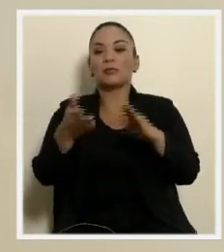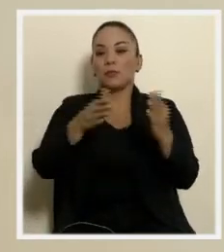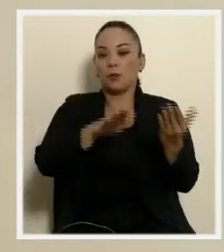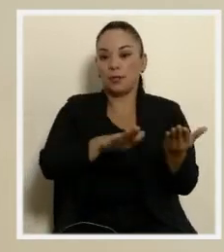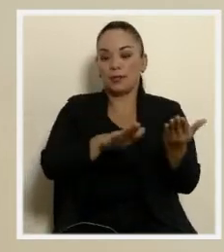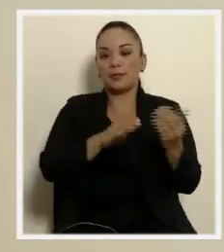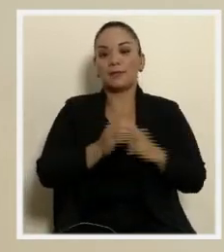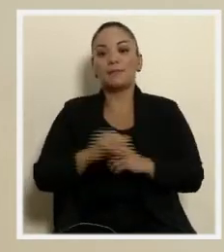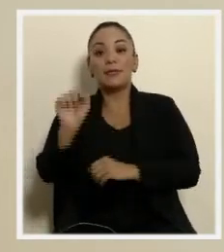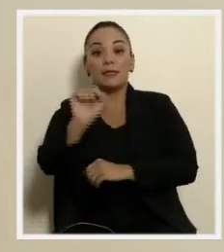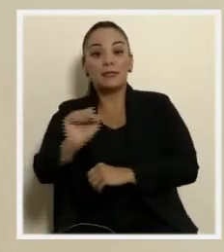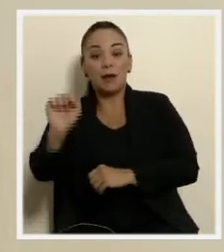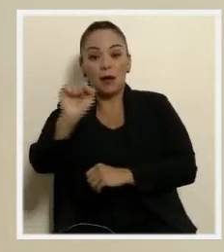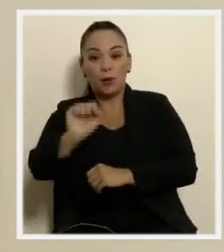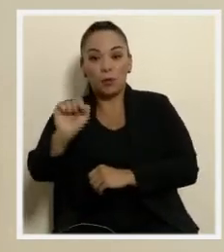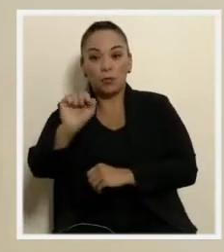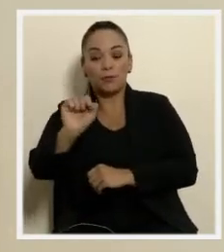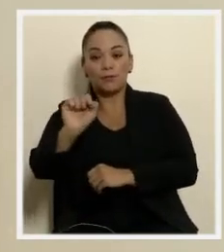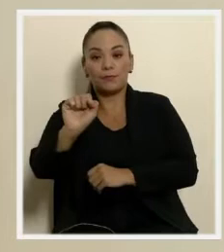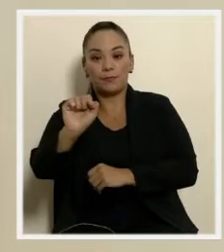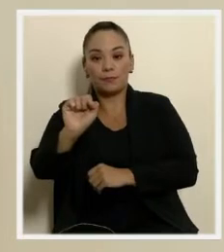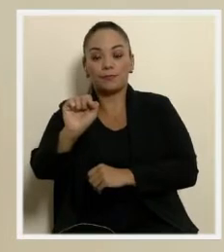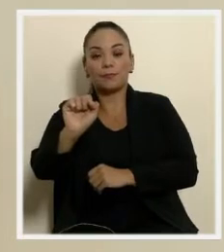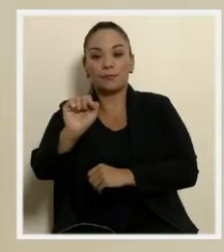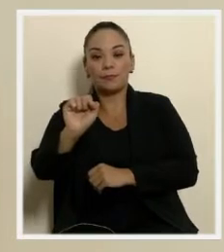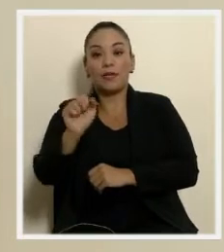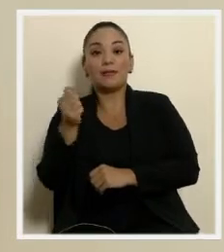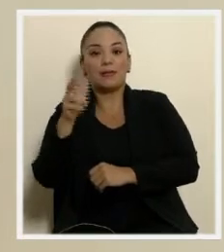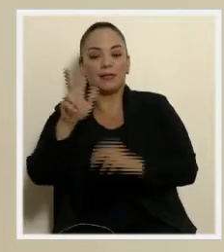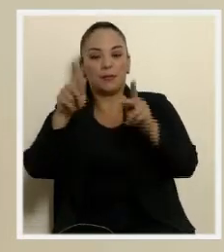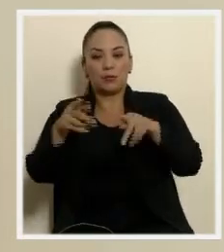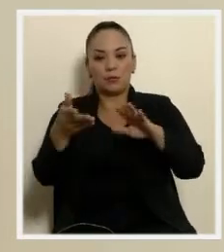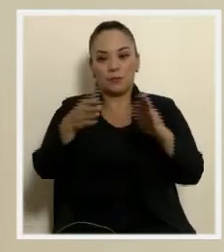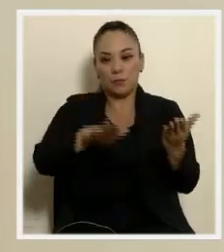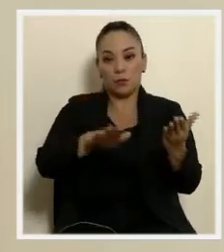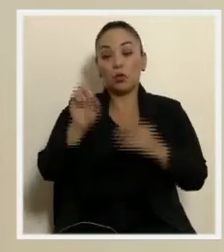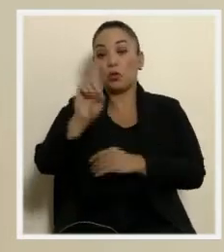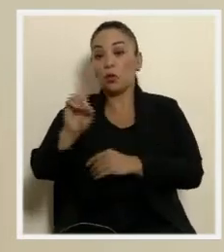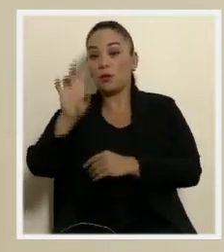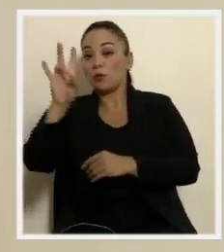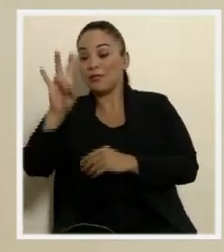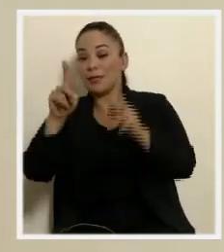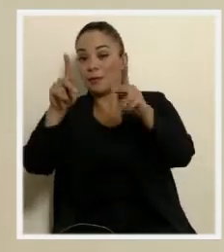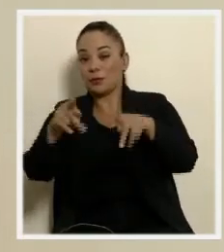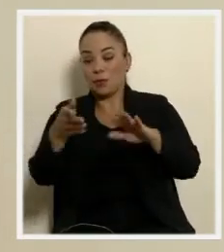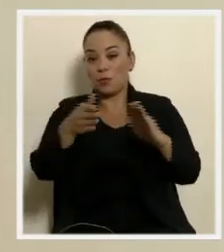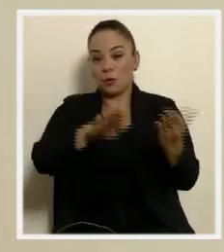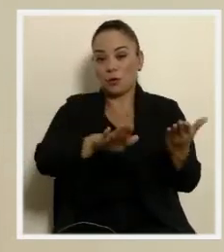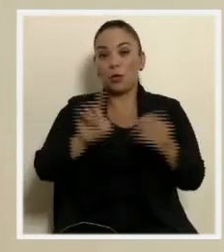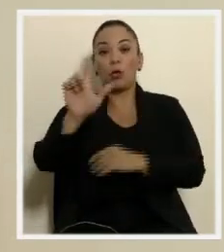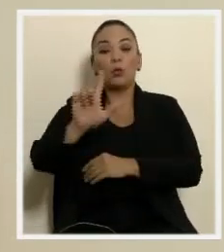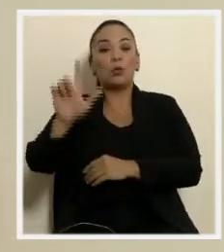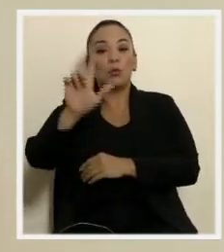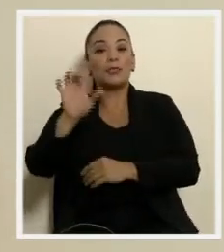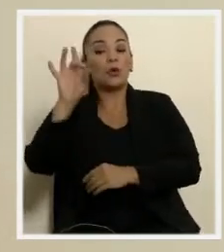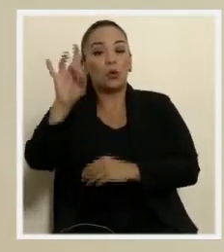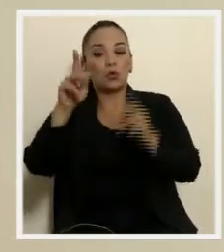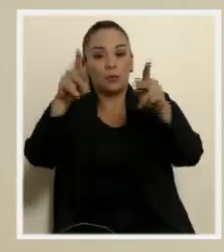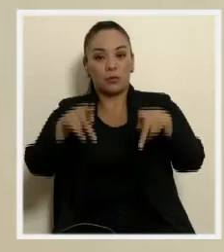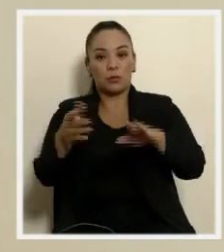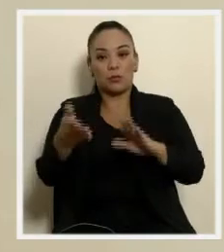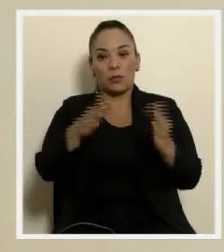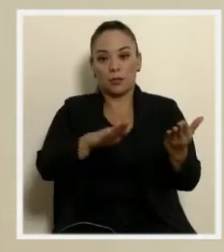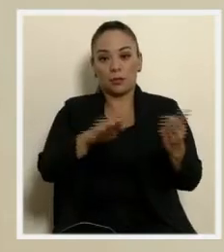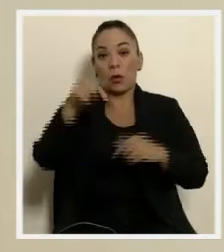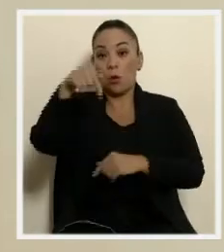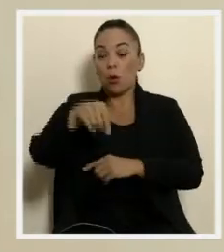registrados, el sábado 13, el domingo 7 y el lunes un total de 8. Para